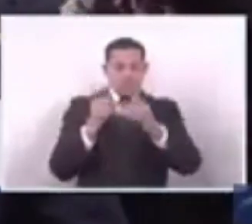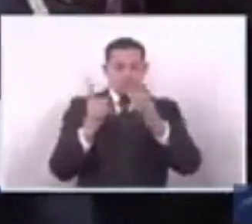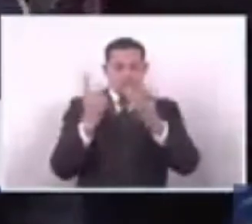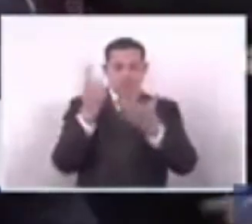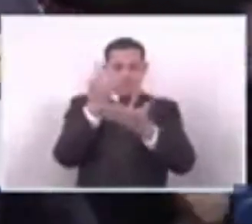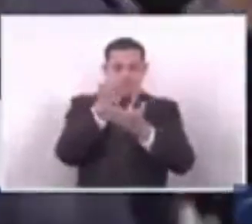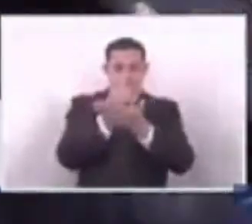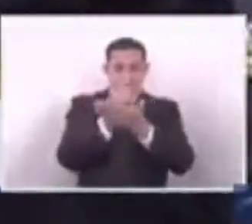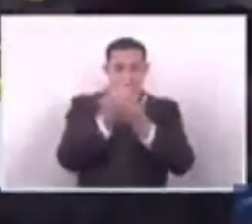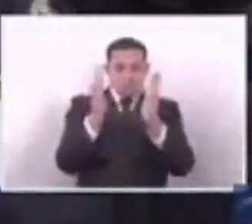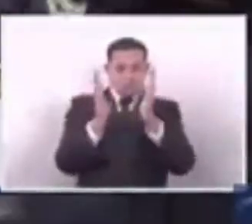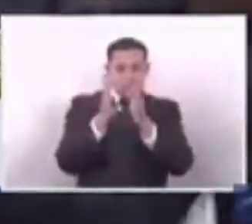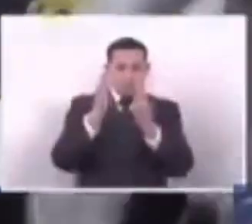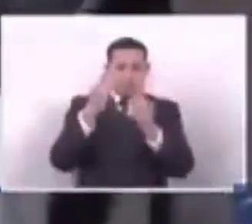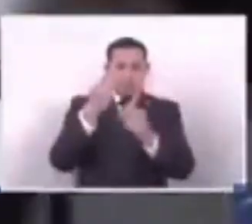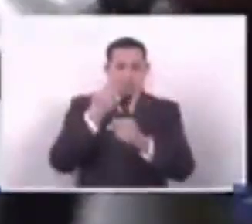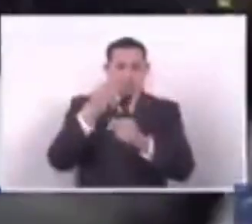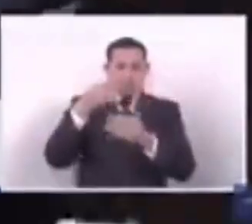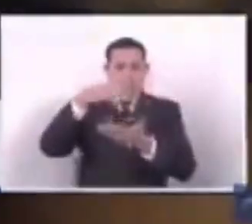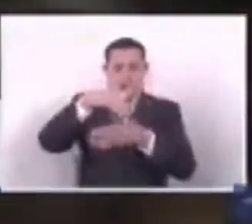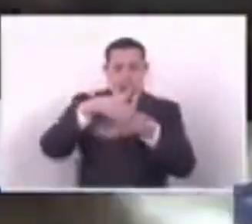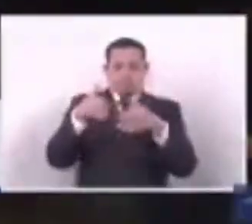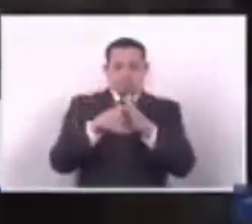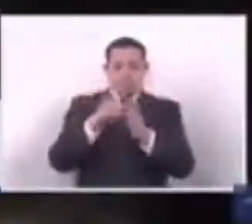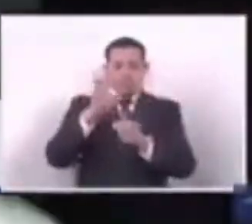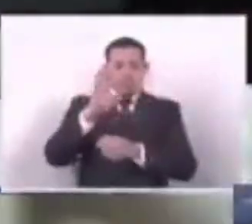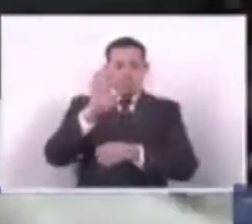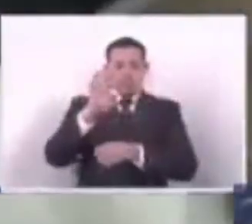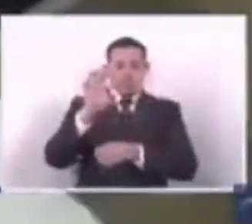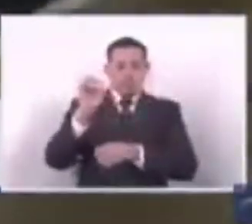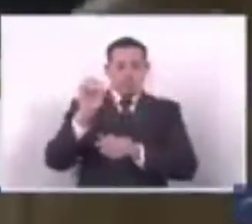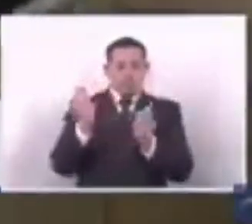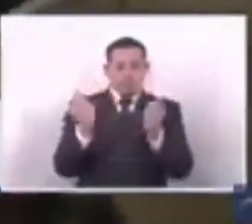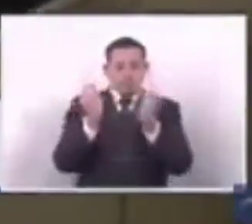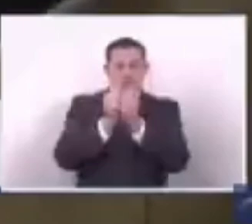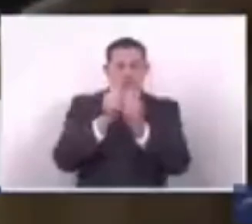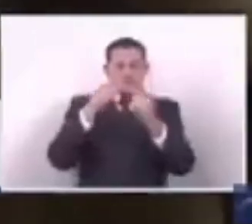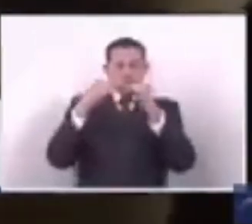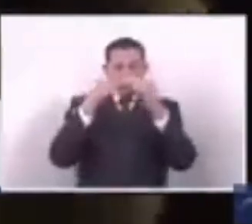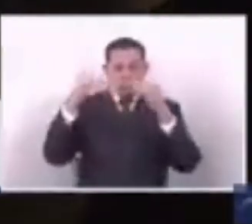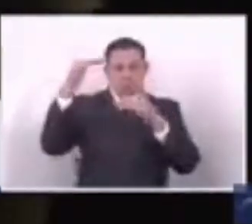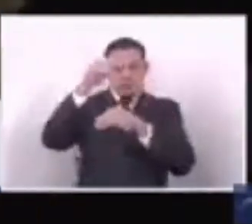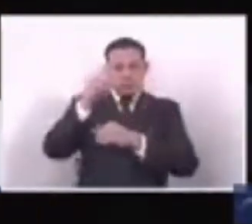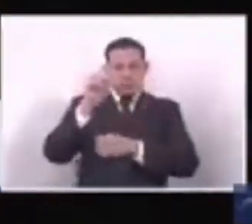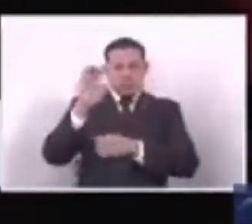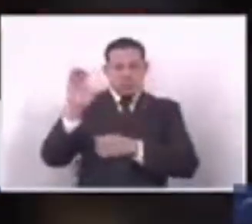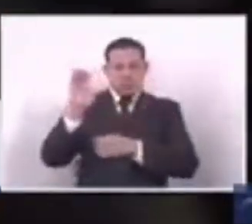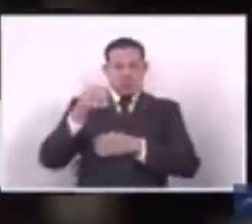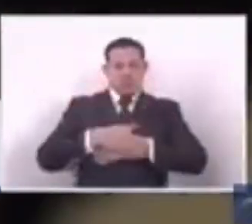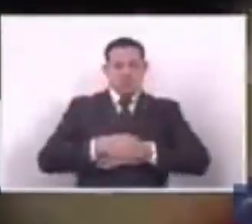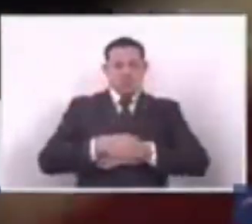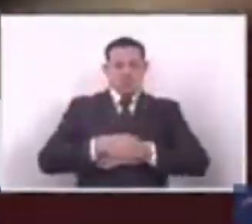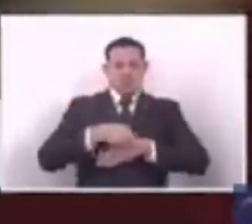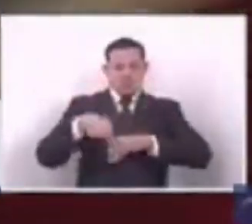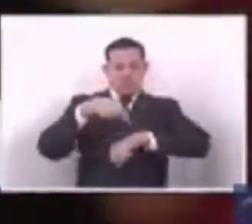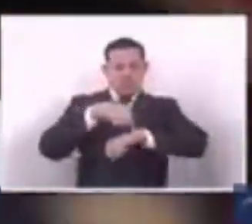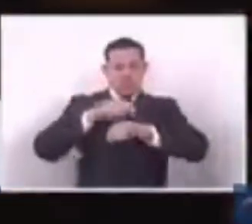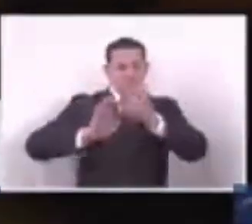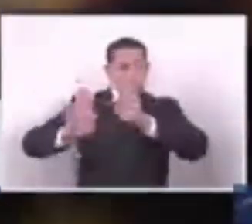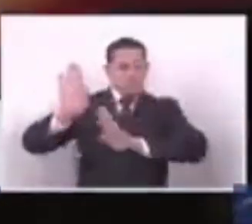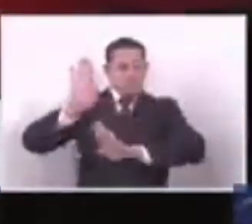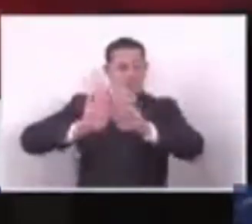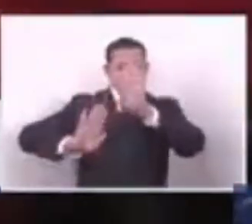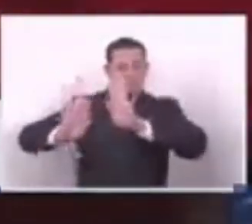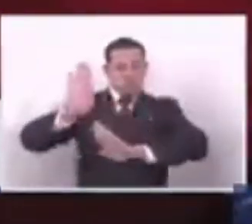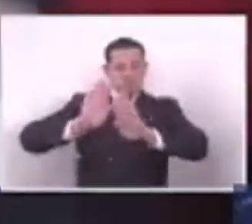aparición ante el ojo público del diputado Alberto Romero, custodiado por autoridades policiales. Son momentos históricos.